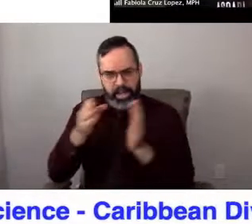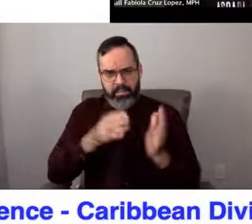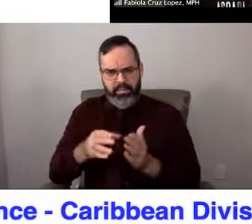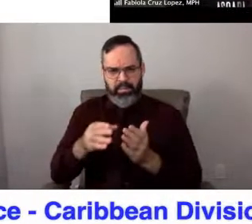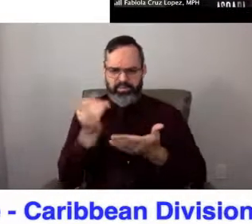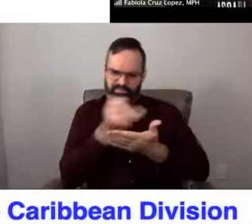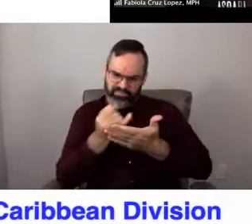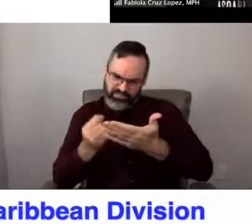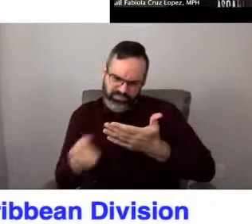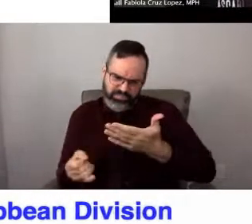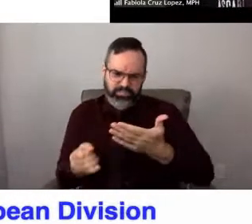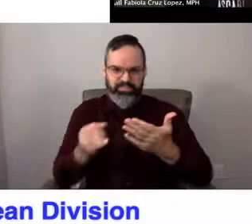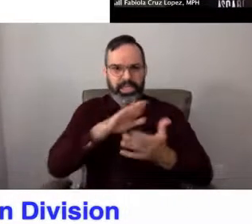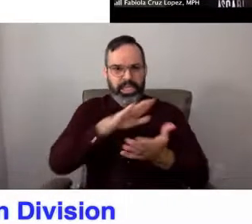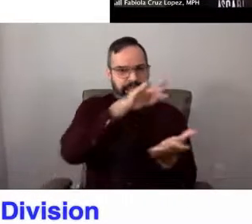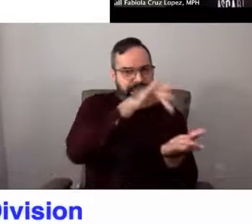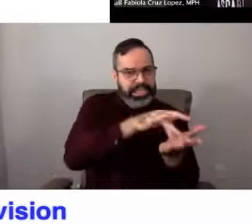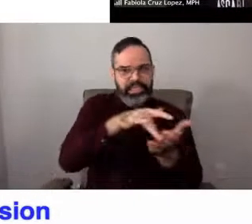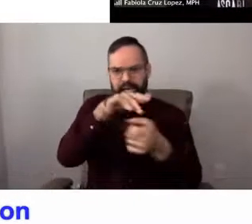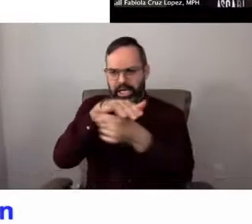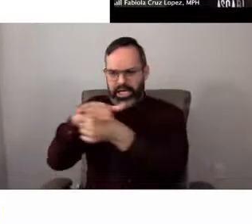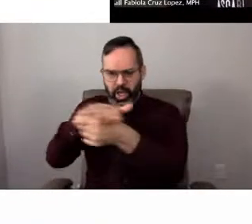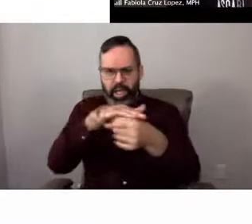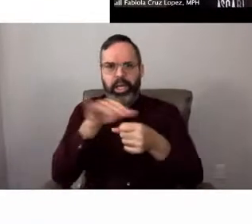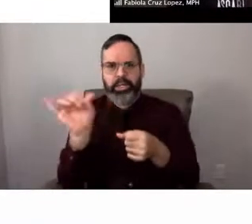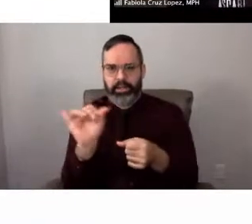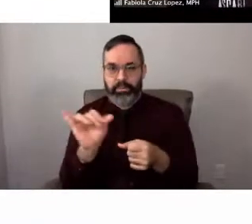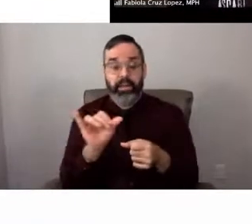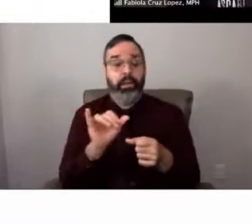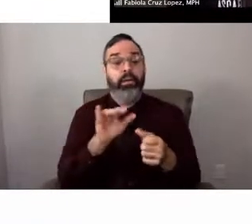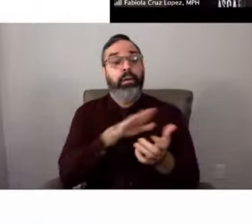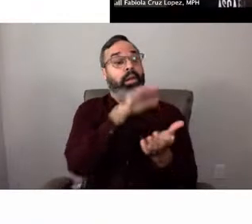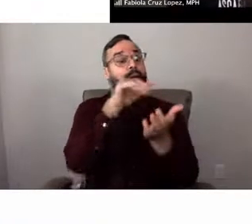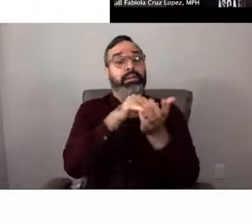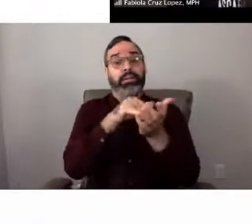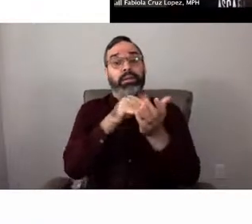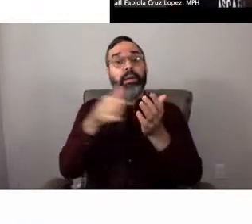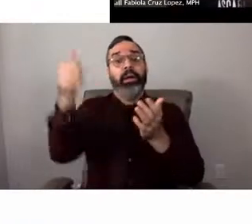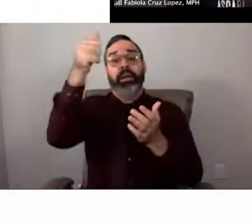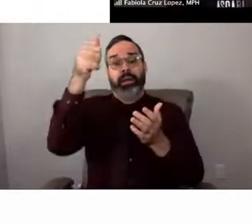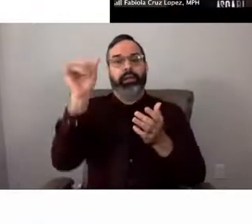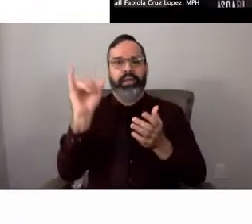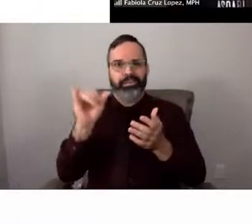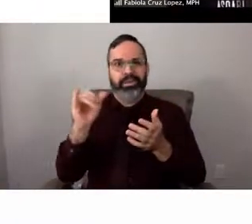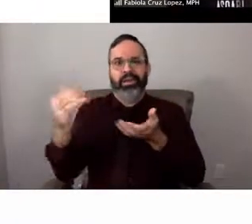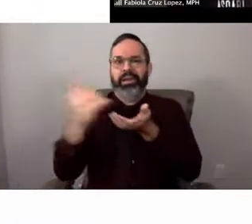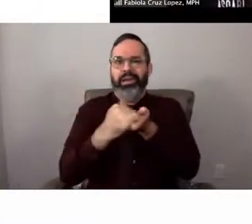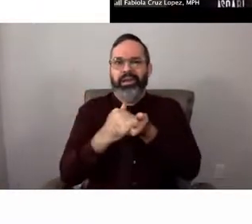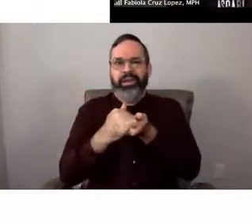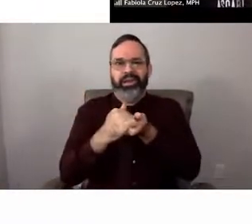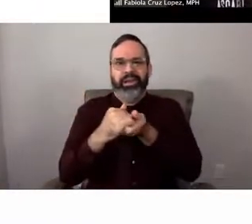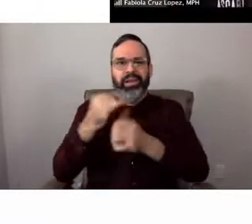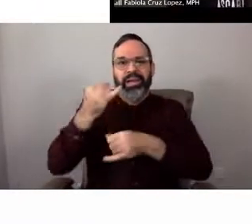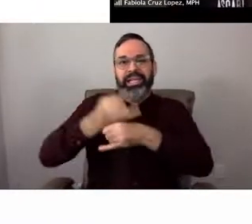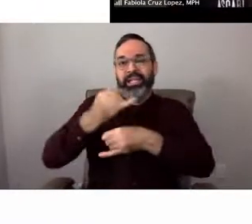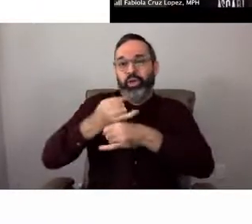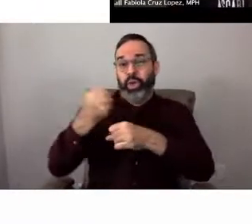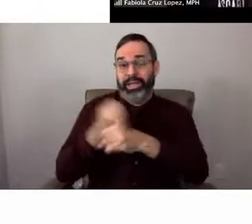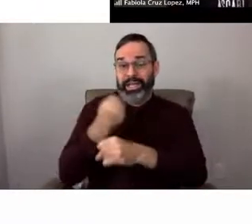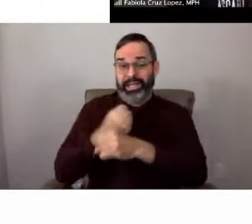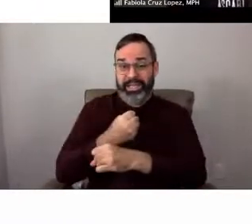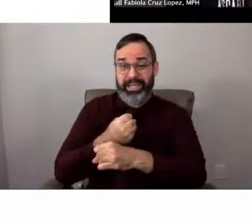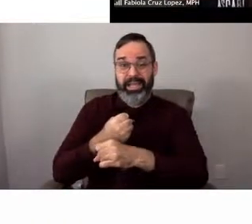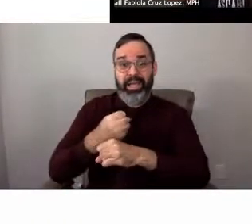central como al nivel regional. Desde el nivel central se une también lo que es el Instituto de Estadísticas de Puerto